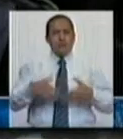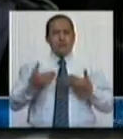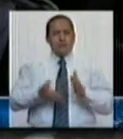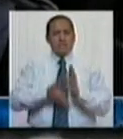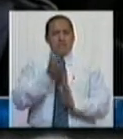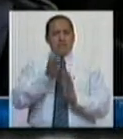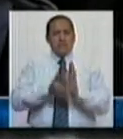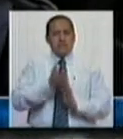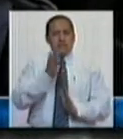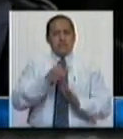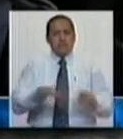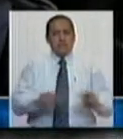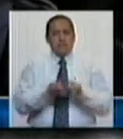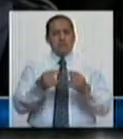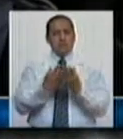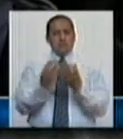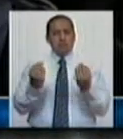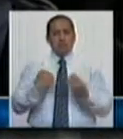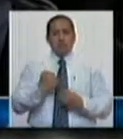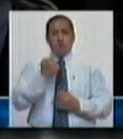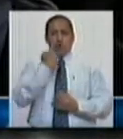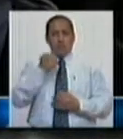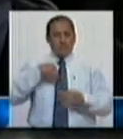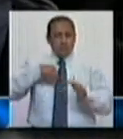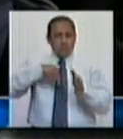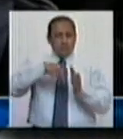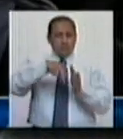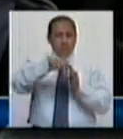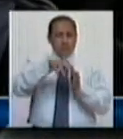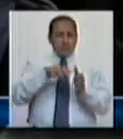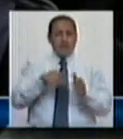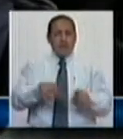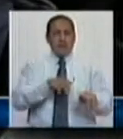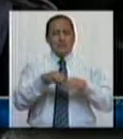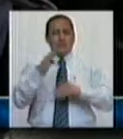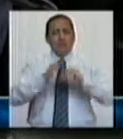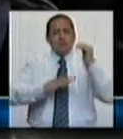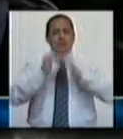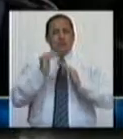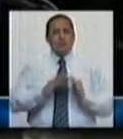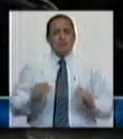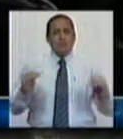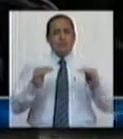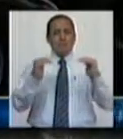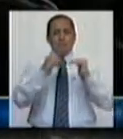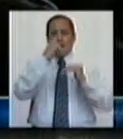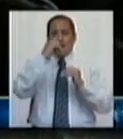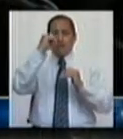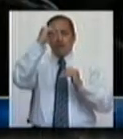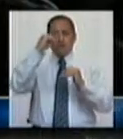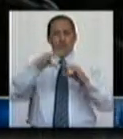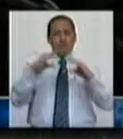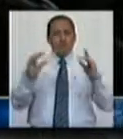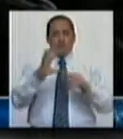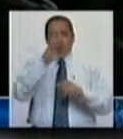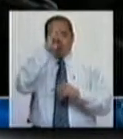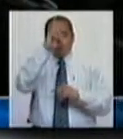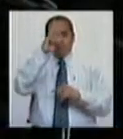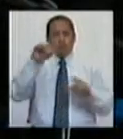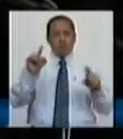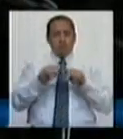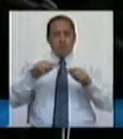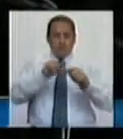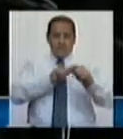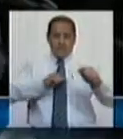desplazar decenas de miles de hombres, para construir Machu Picchu, dibujar las líneas en el desierto de